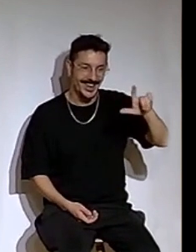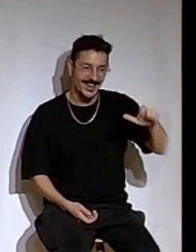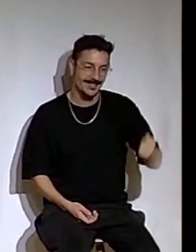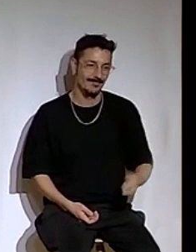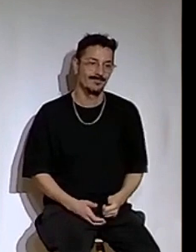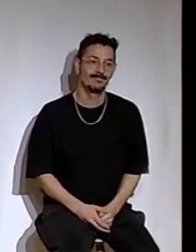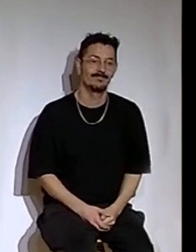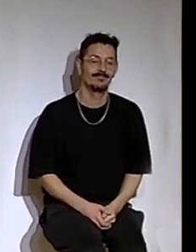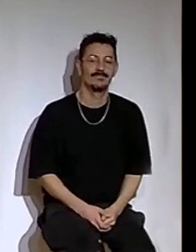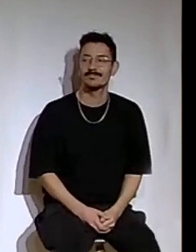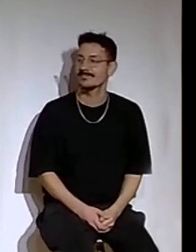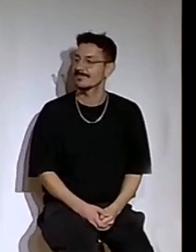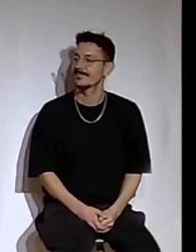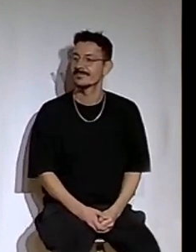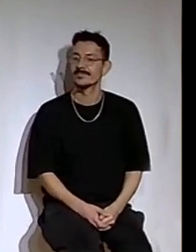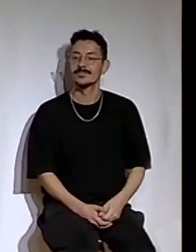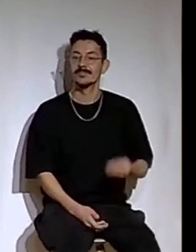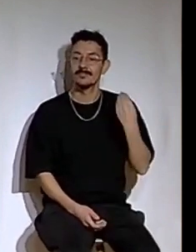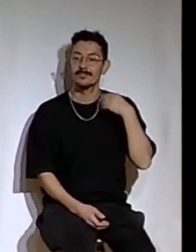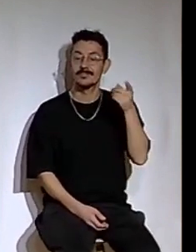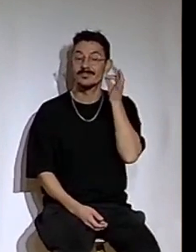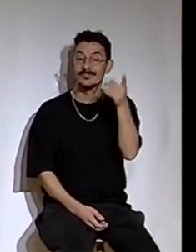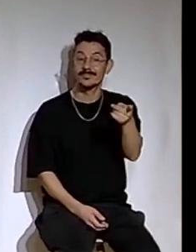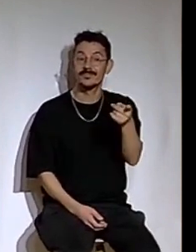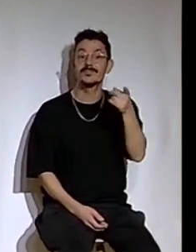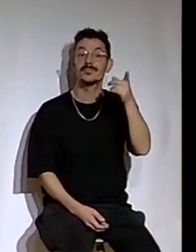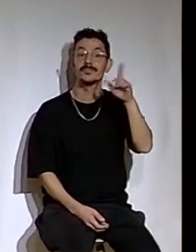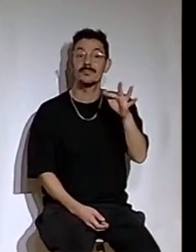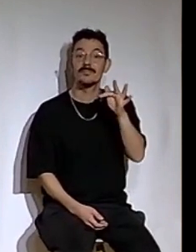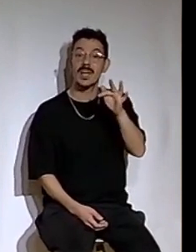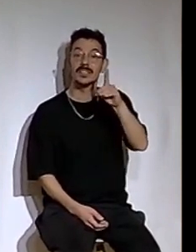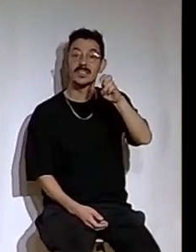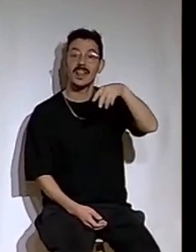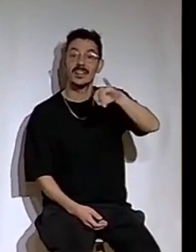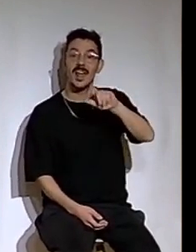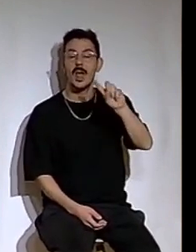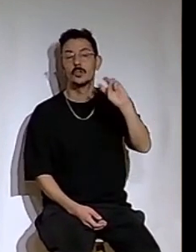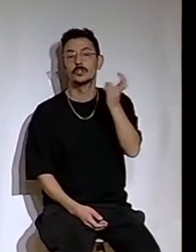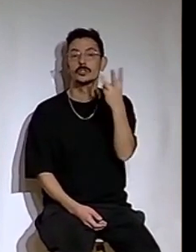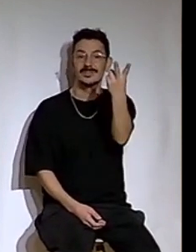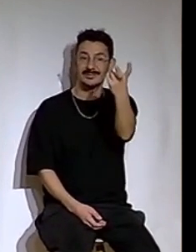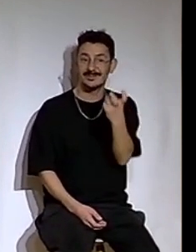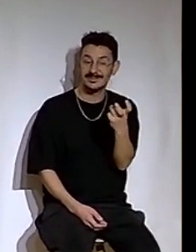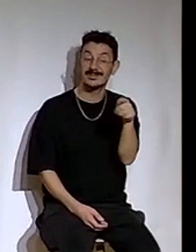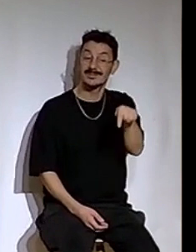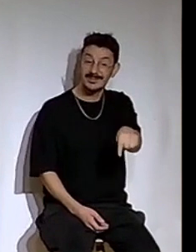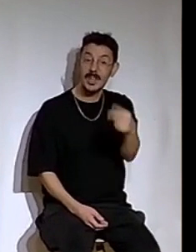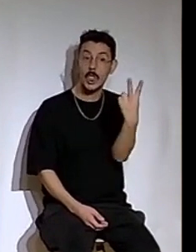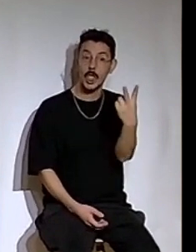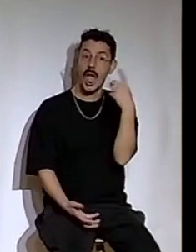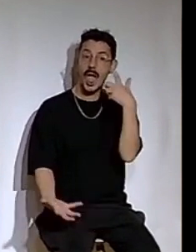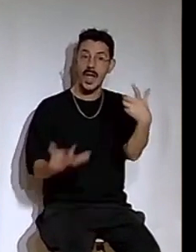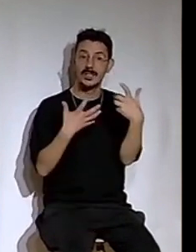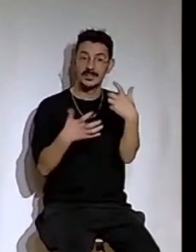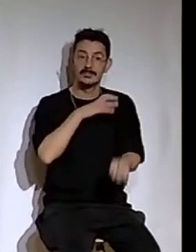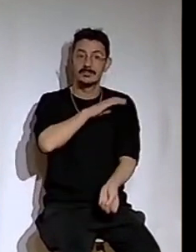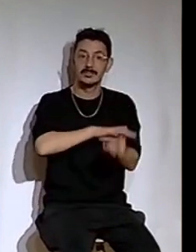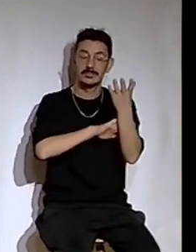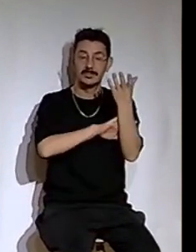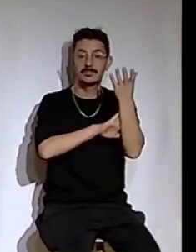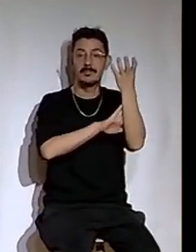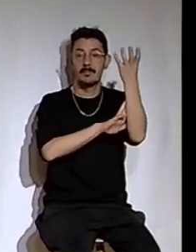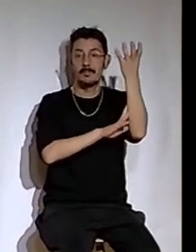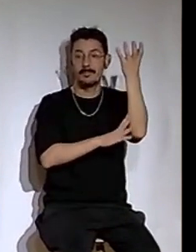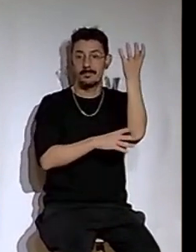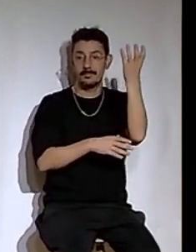unieron para crear arte textil a partir de la necesidad de entender sus raíces y de sanar su linaje ancestral a través de acercarse a conocer